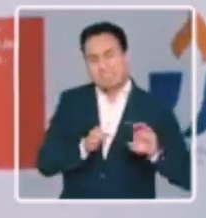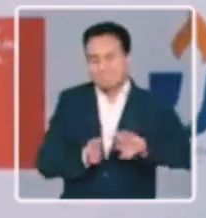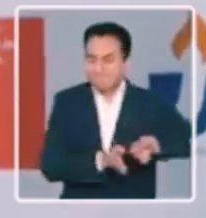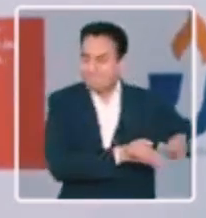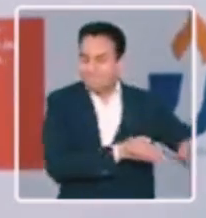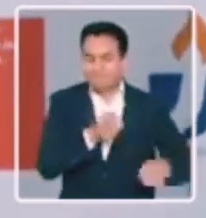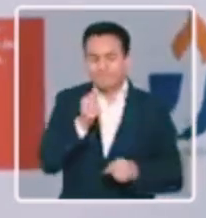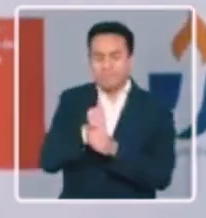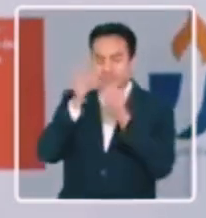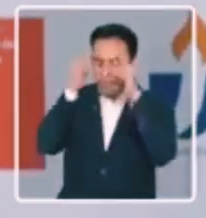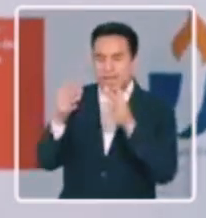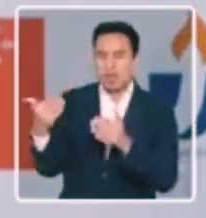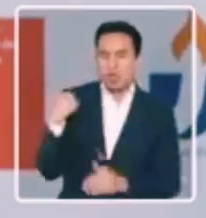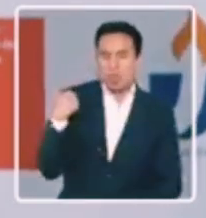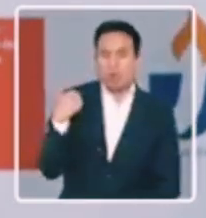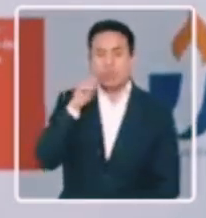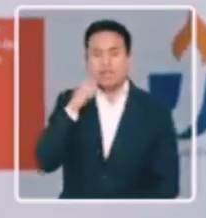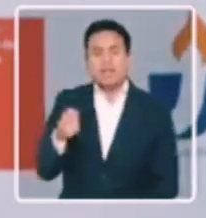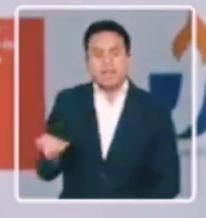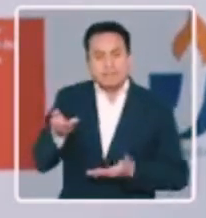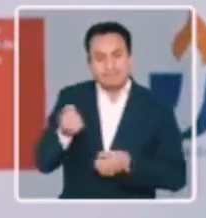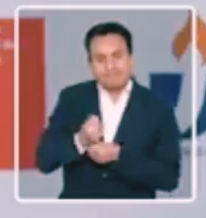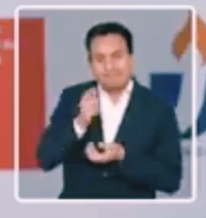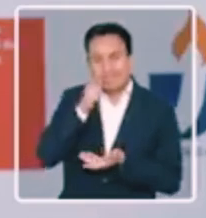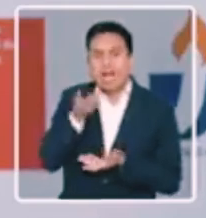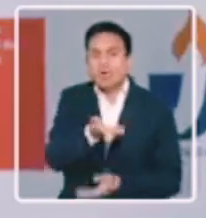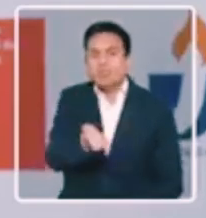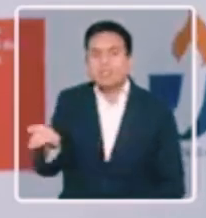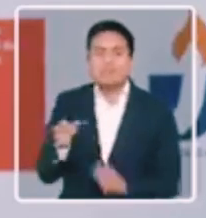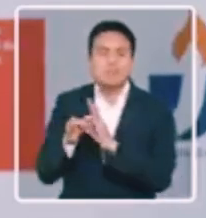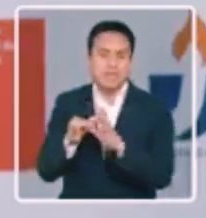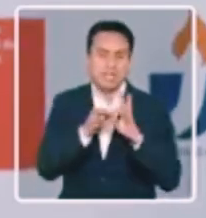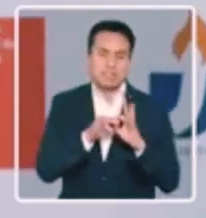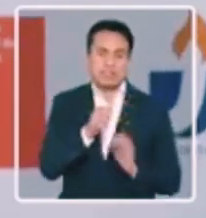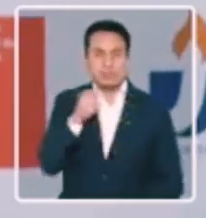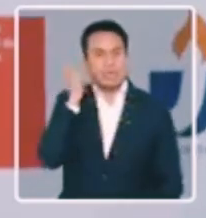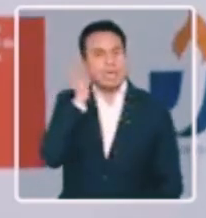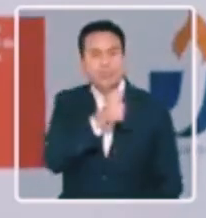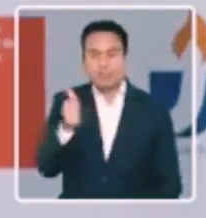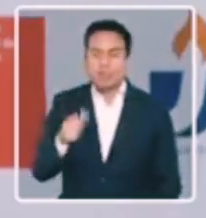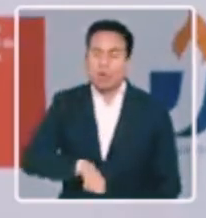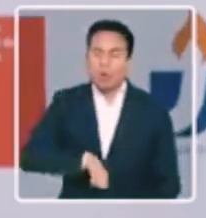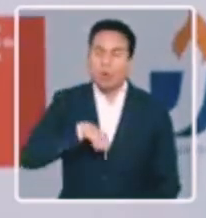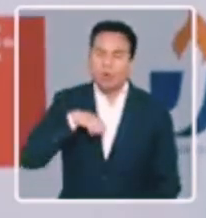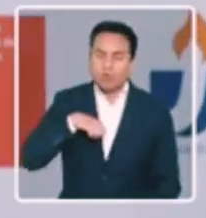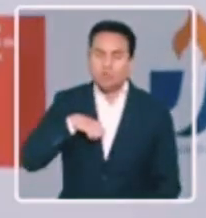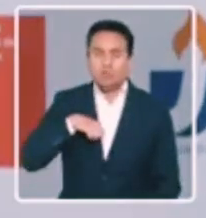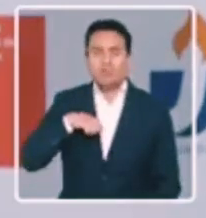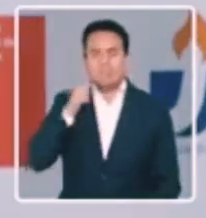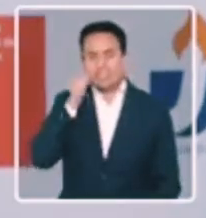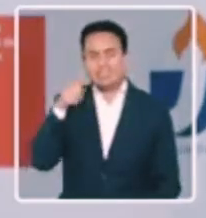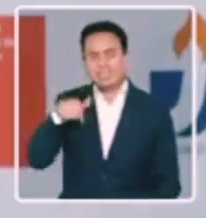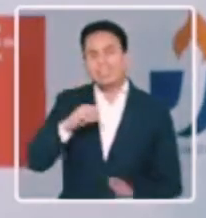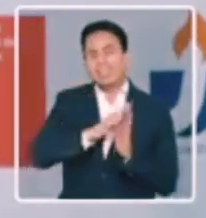trabajar Por quienes nos convocan y quienes nos emplean que son ustedes Muchísimas gracias a todos y a todas ha sido un orgullo estar estos días en